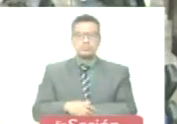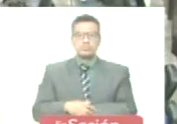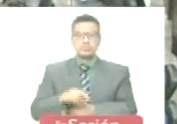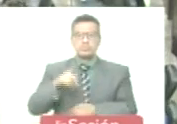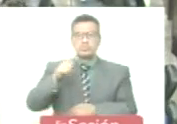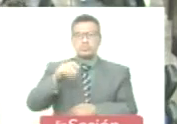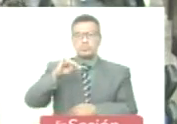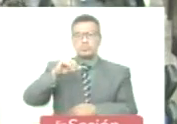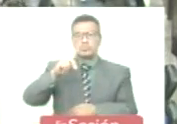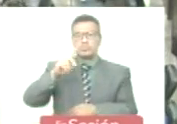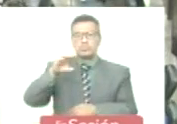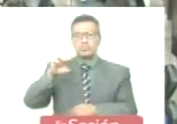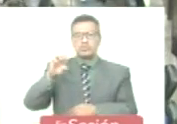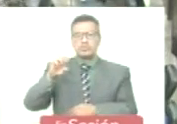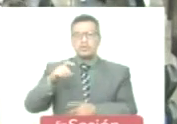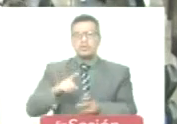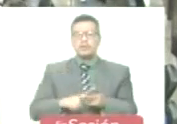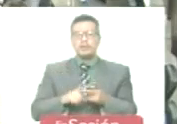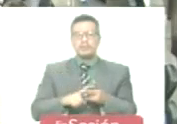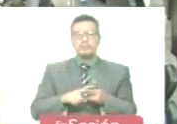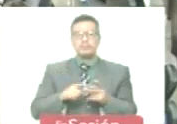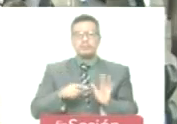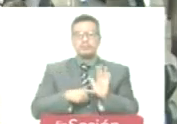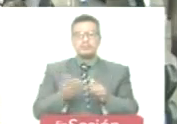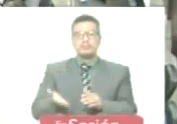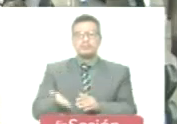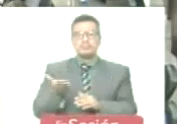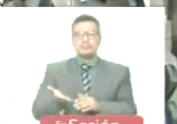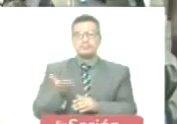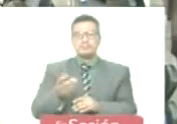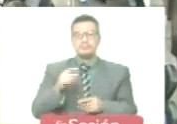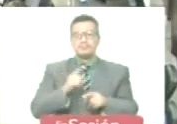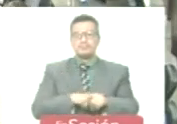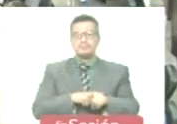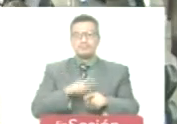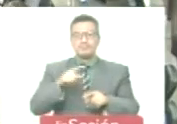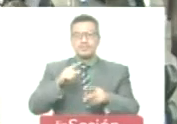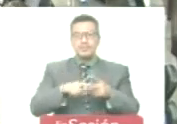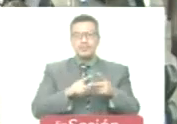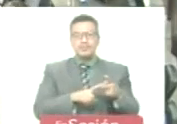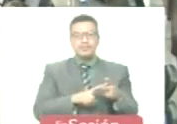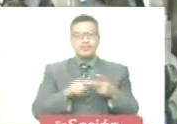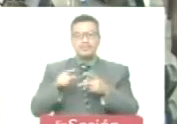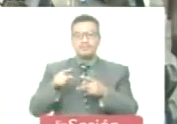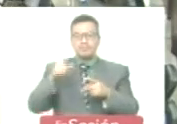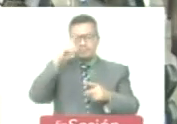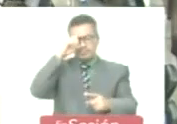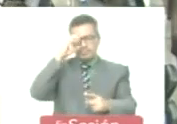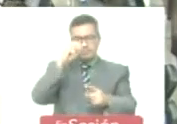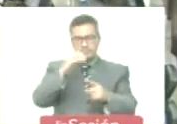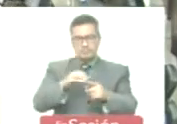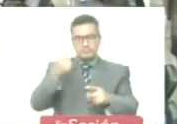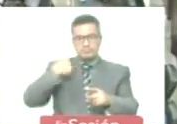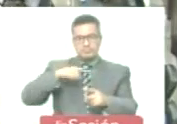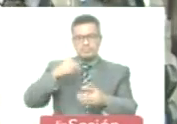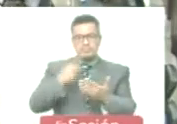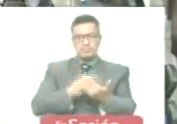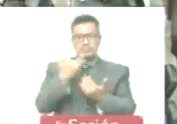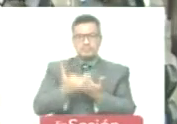Taide Monzón, quien pues resaltaba parte del objetivo que tiene este